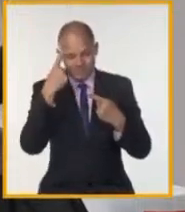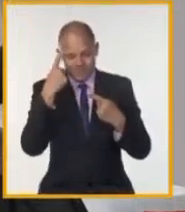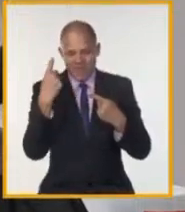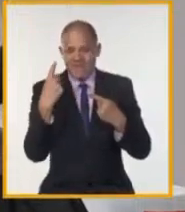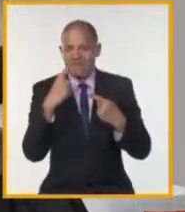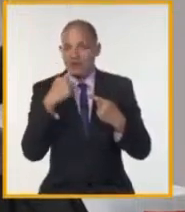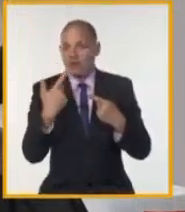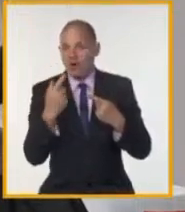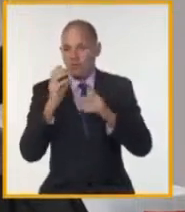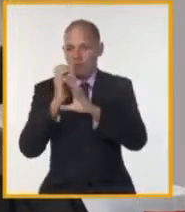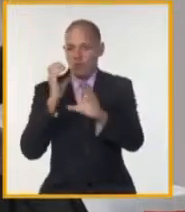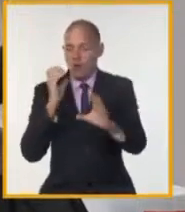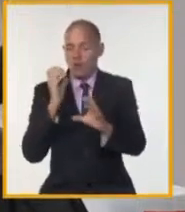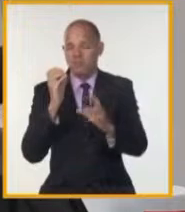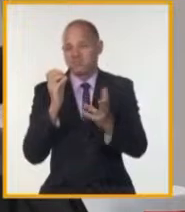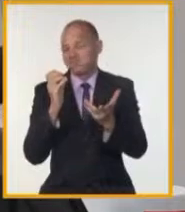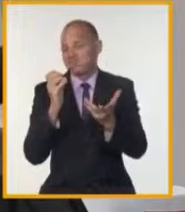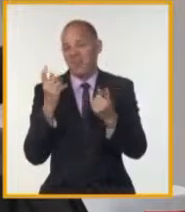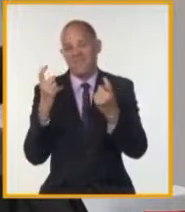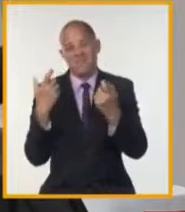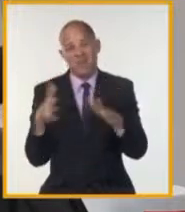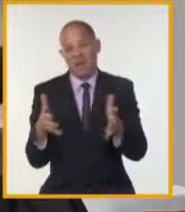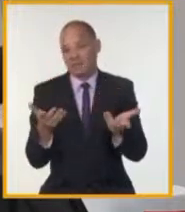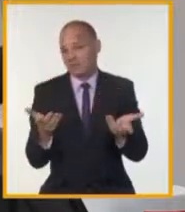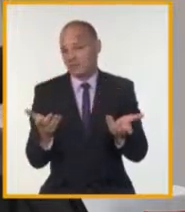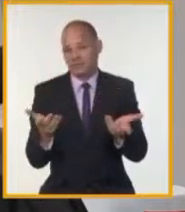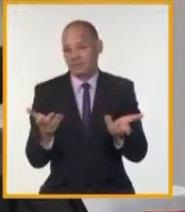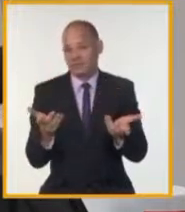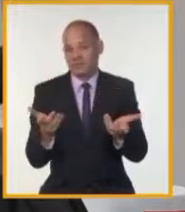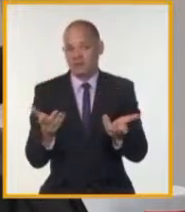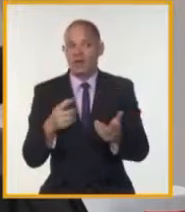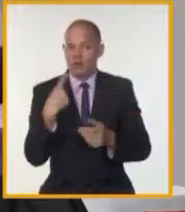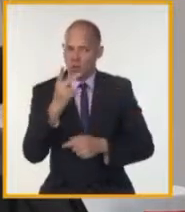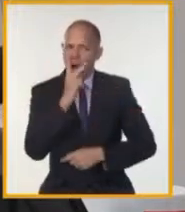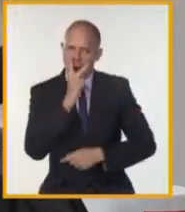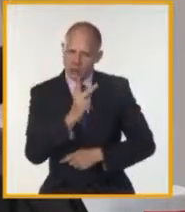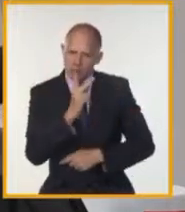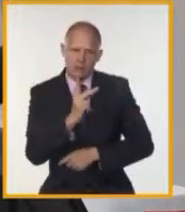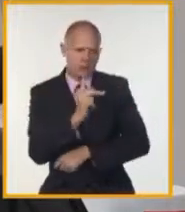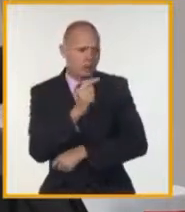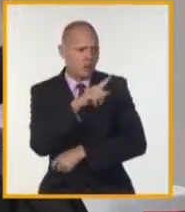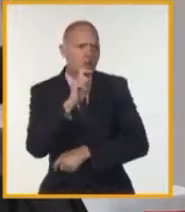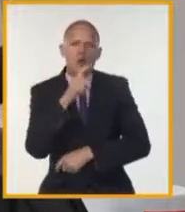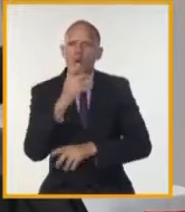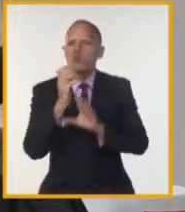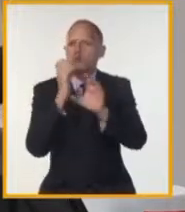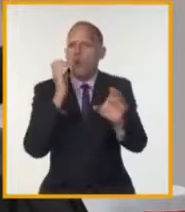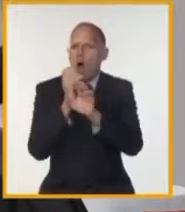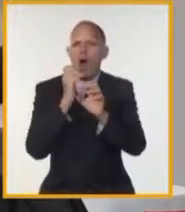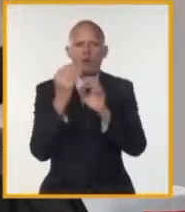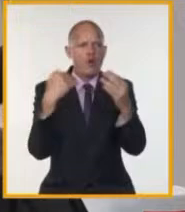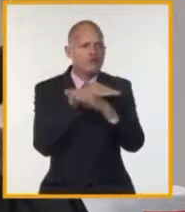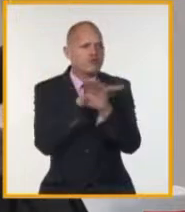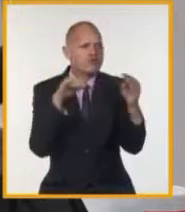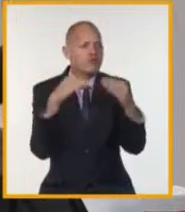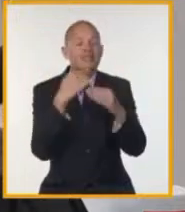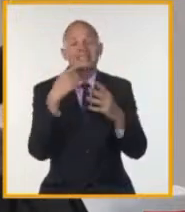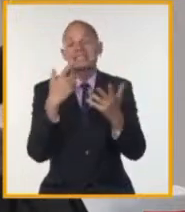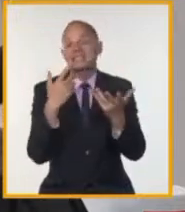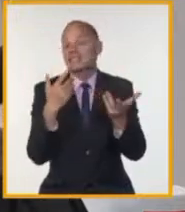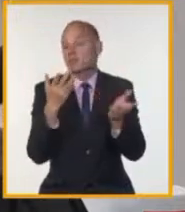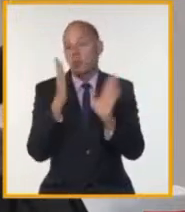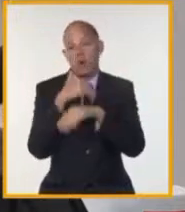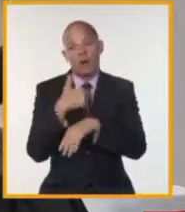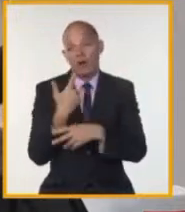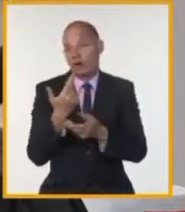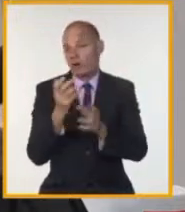de los ómnibus que necesitamos para mantener un servicio de calidad de cara al pueblo. Porque tenemos que tener un grupo de ómnibus disponible y tenemos que tener un